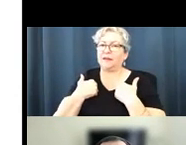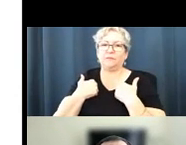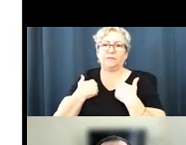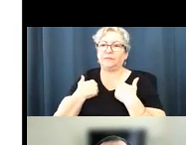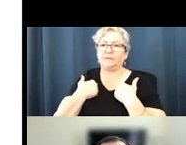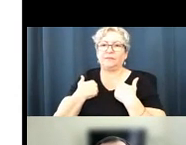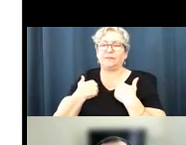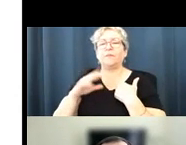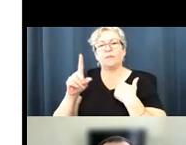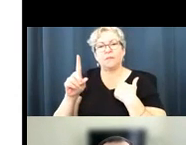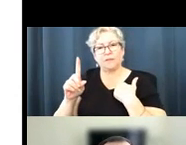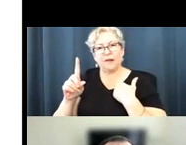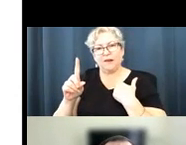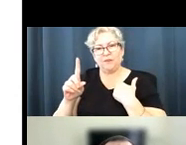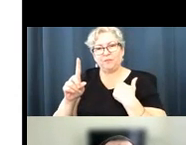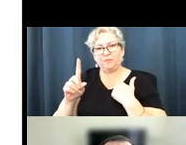ese.